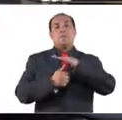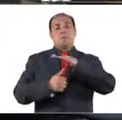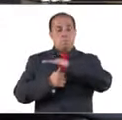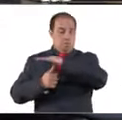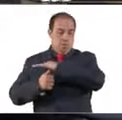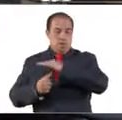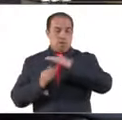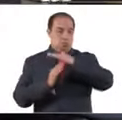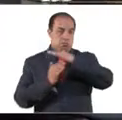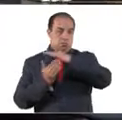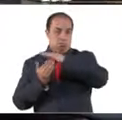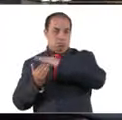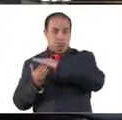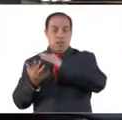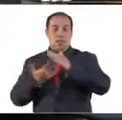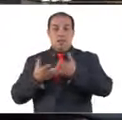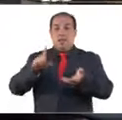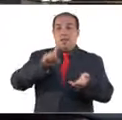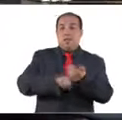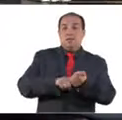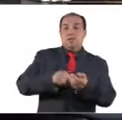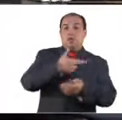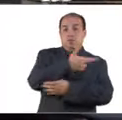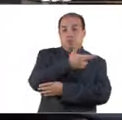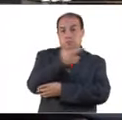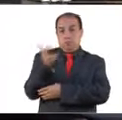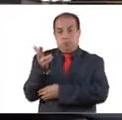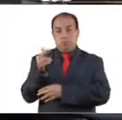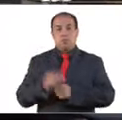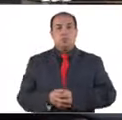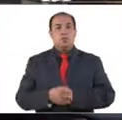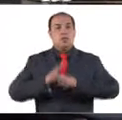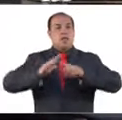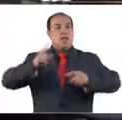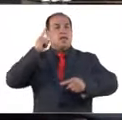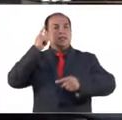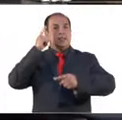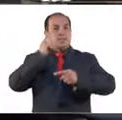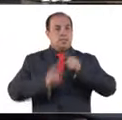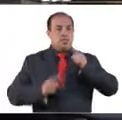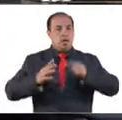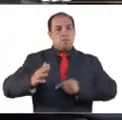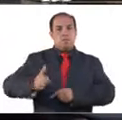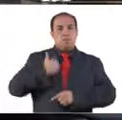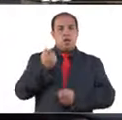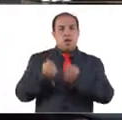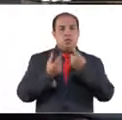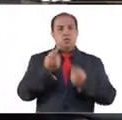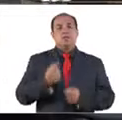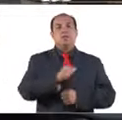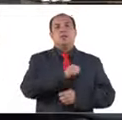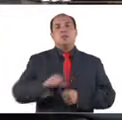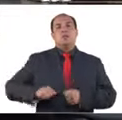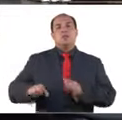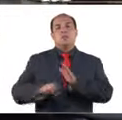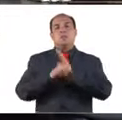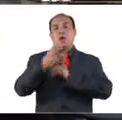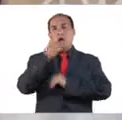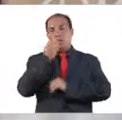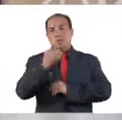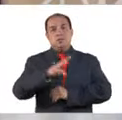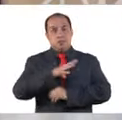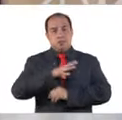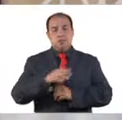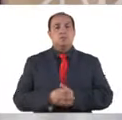para que las mesas estén al interior de los lugares y con ello se cancelen estos abusos que tienen algunas alcaldías como la de Coyoacán.